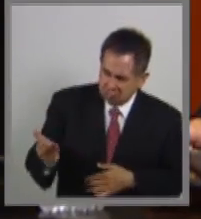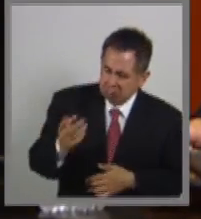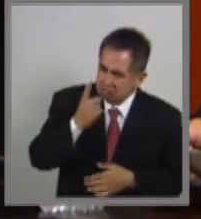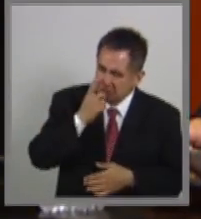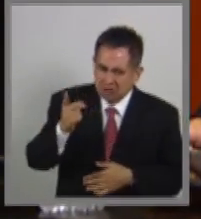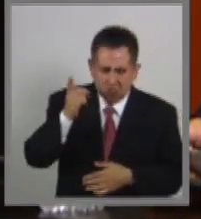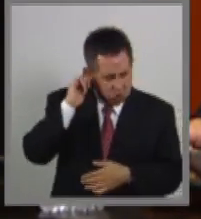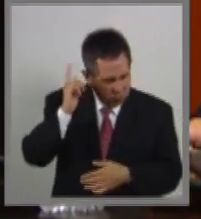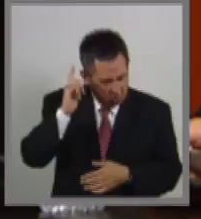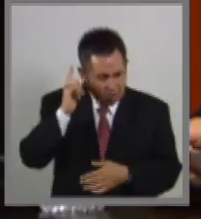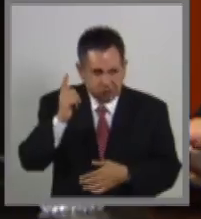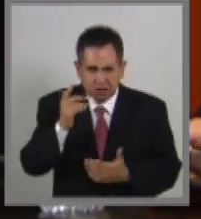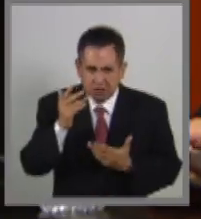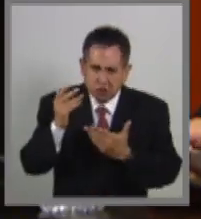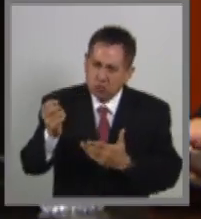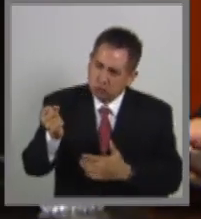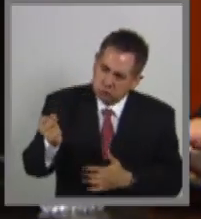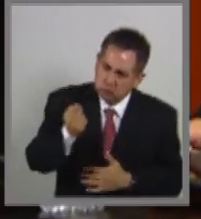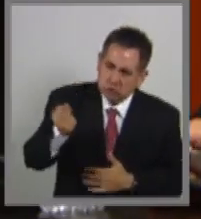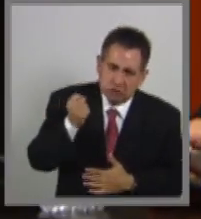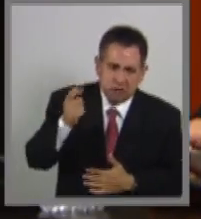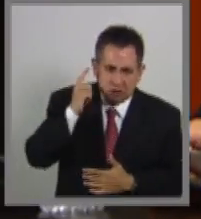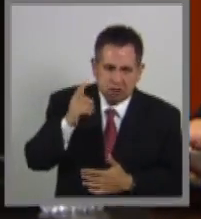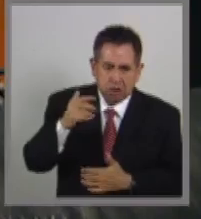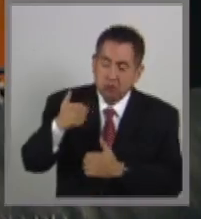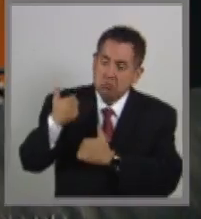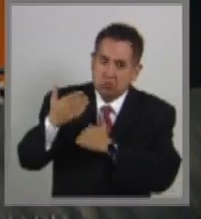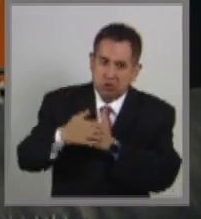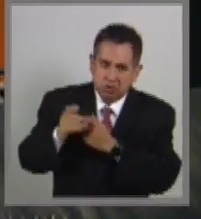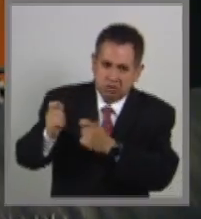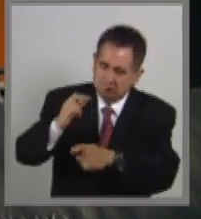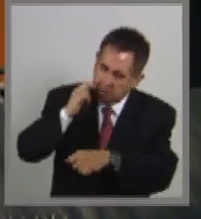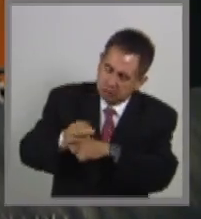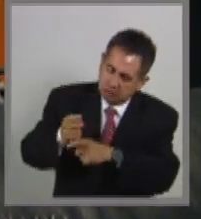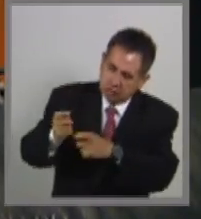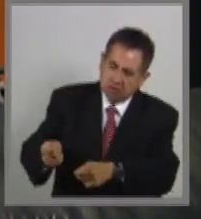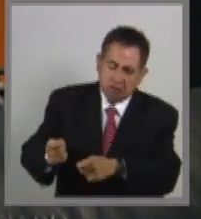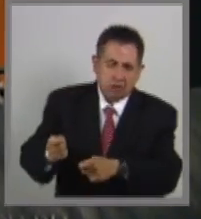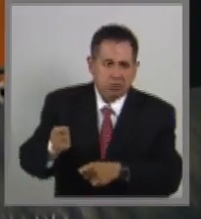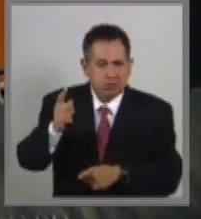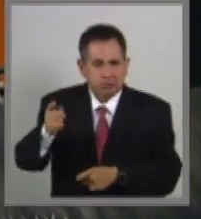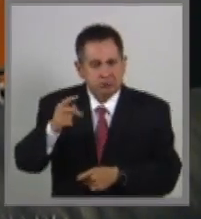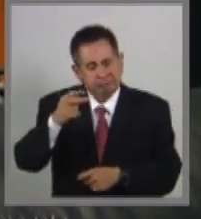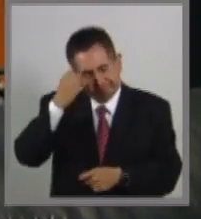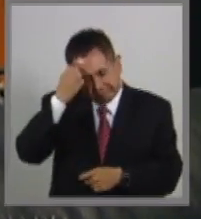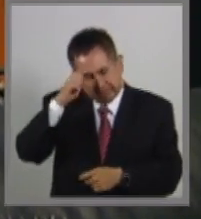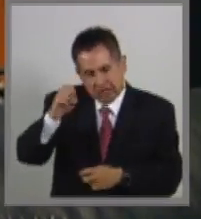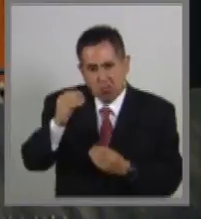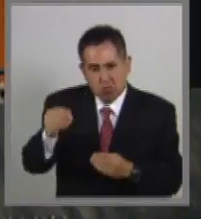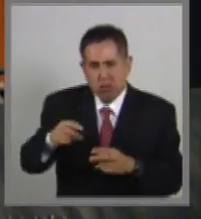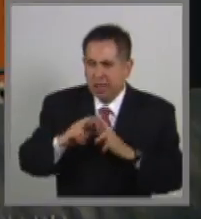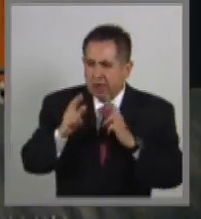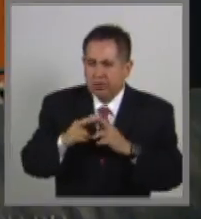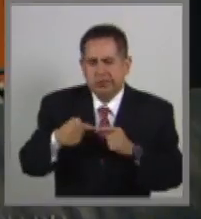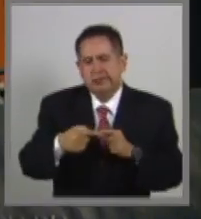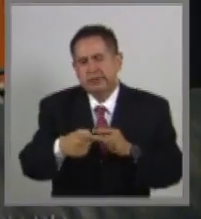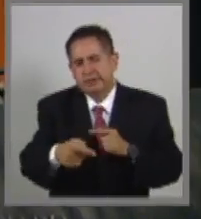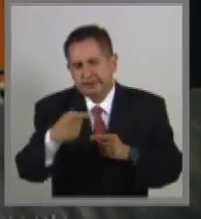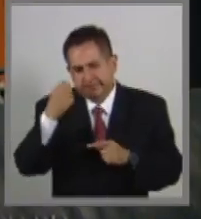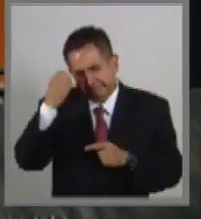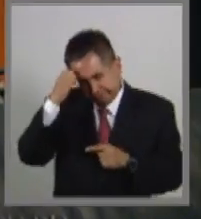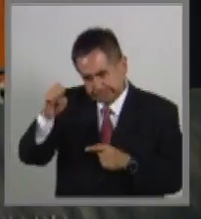que le deseamos suerte en su siguiente encomienda, que la vamos a extrañar estas sesiones que nos faltan